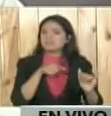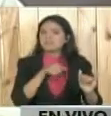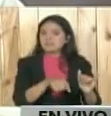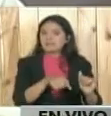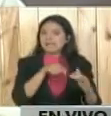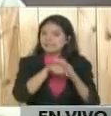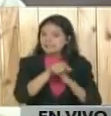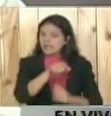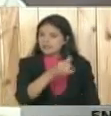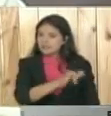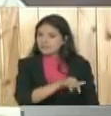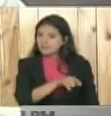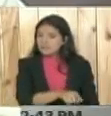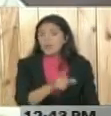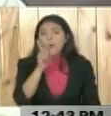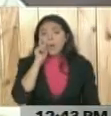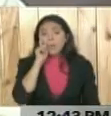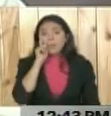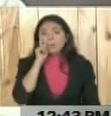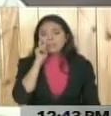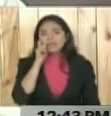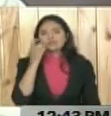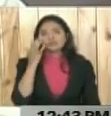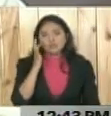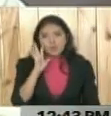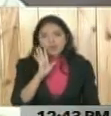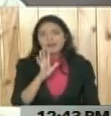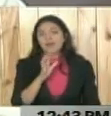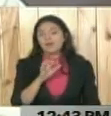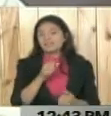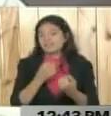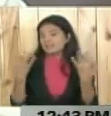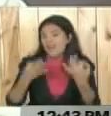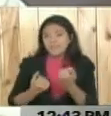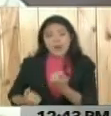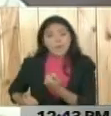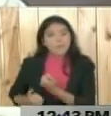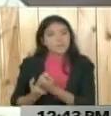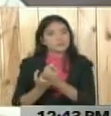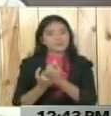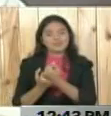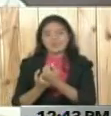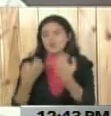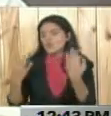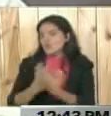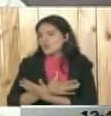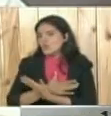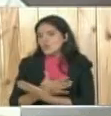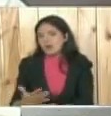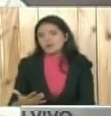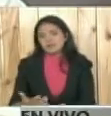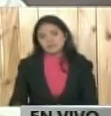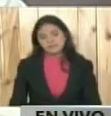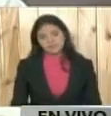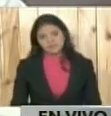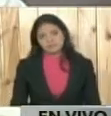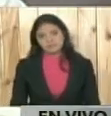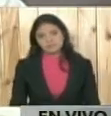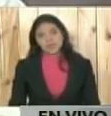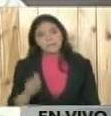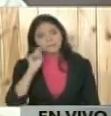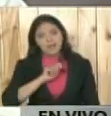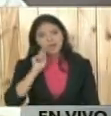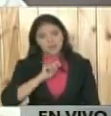ti, el hombre que yo creo lo defendió más que cualquiera en los medios de comunicación. Mario